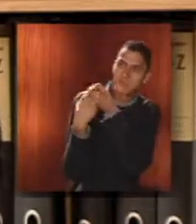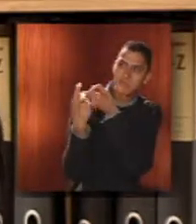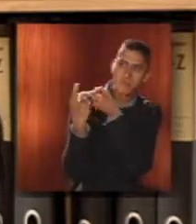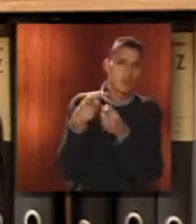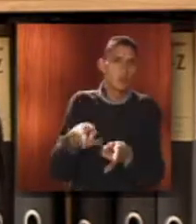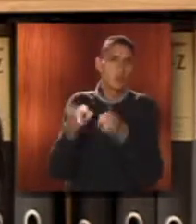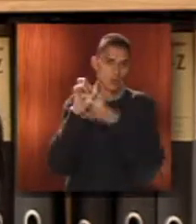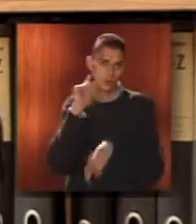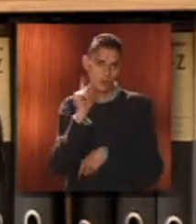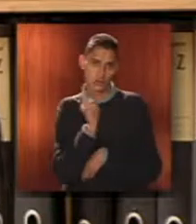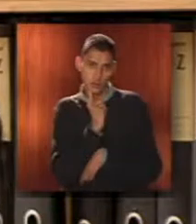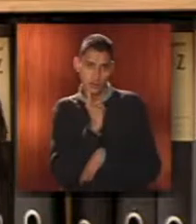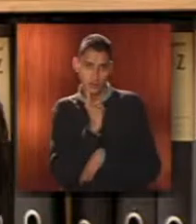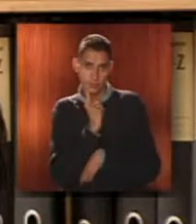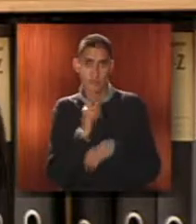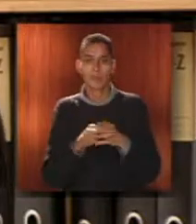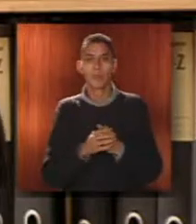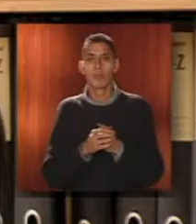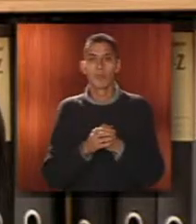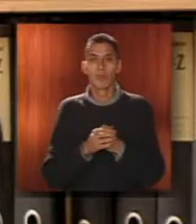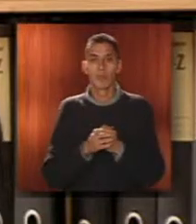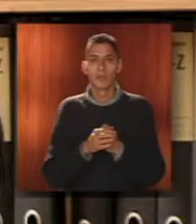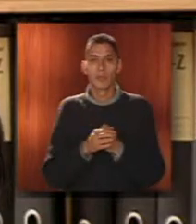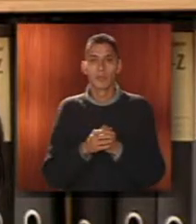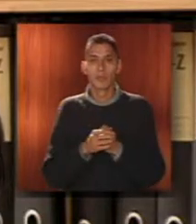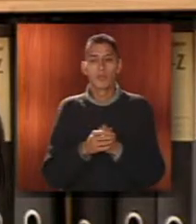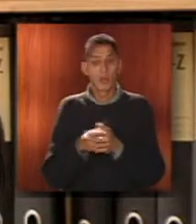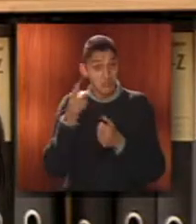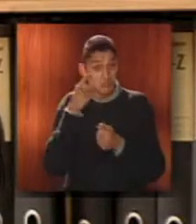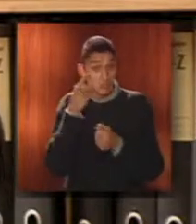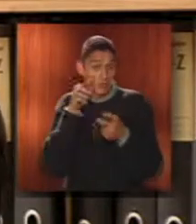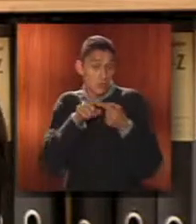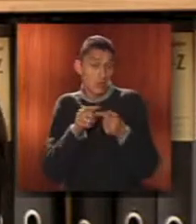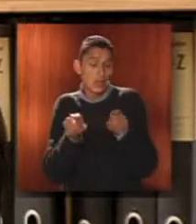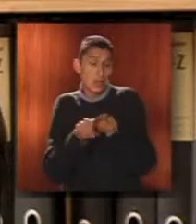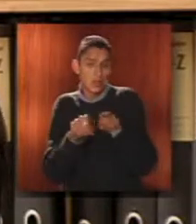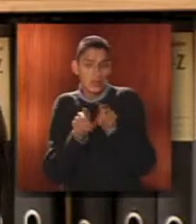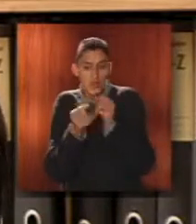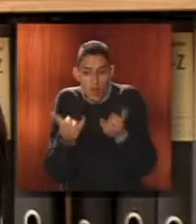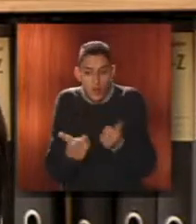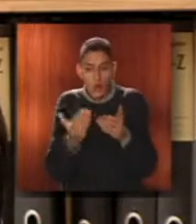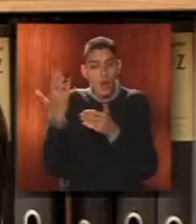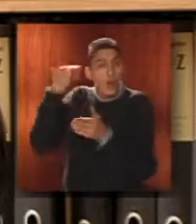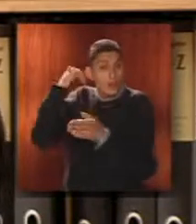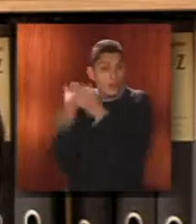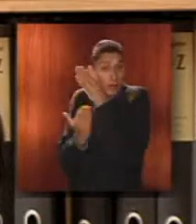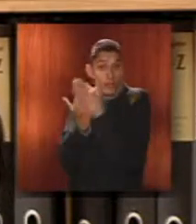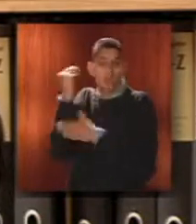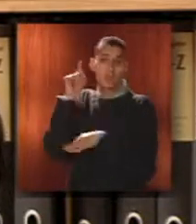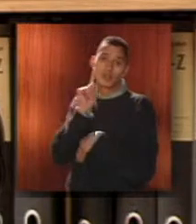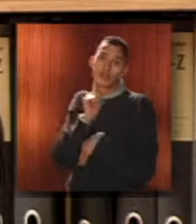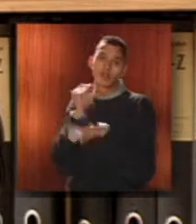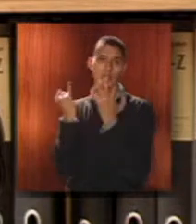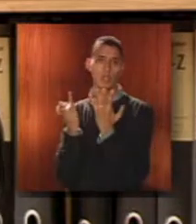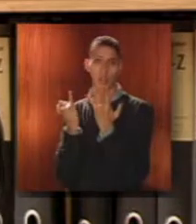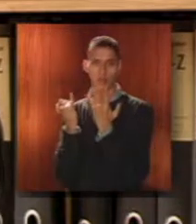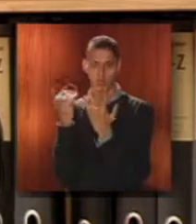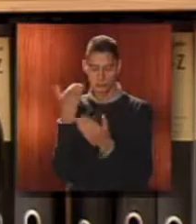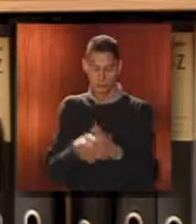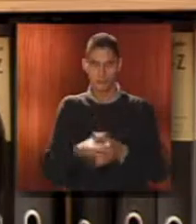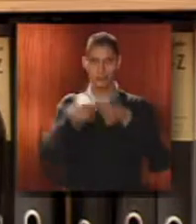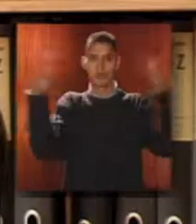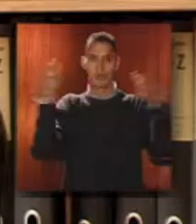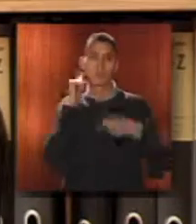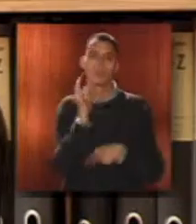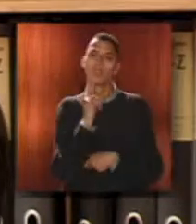en proceso de inscripción para nuevos aspirantes. De tal suerte que iniciamos con